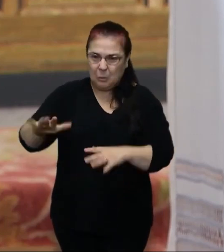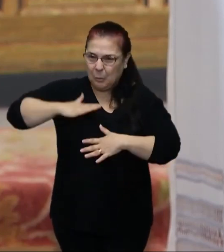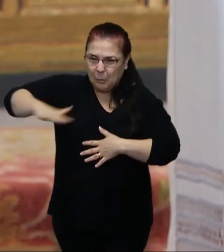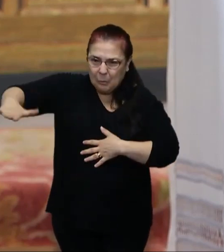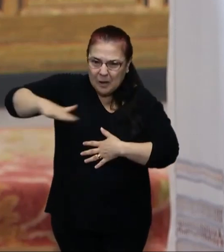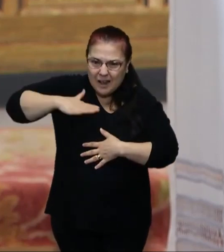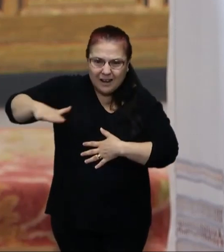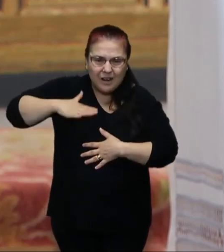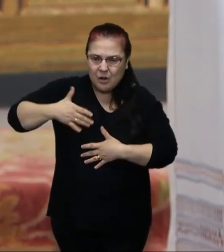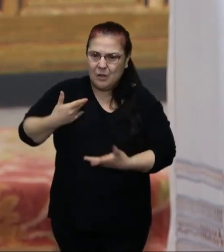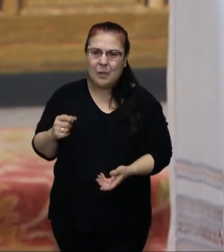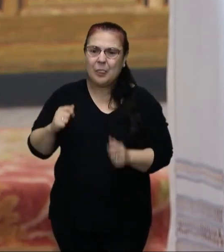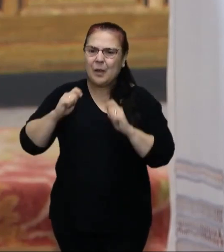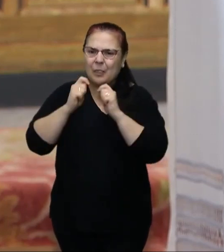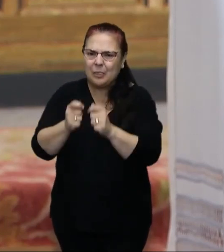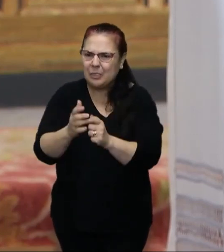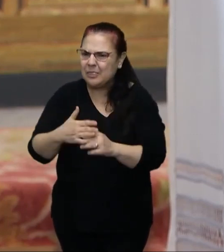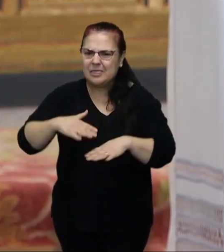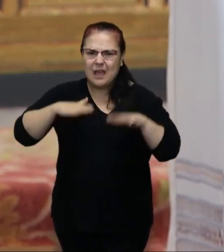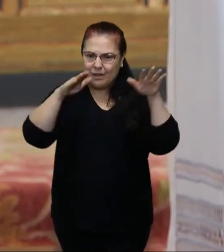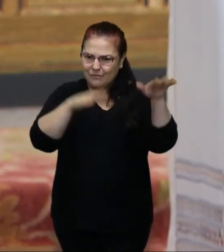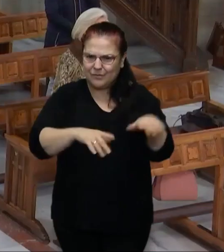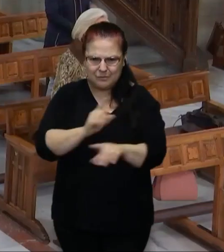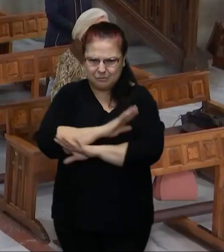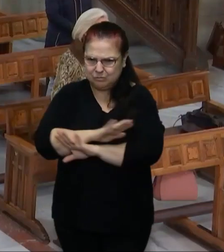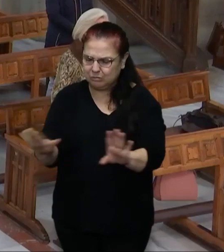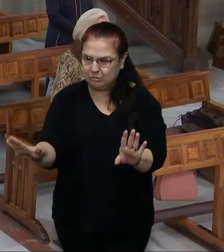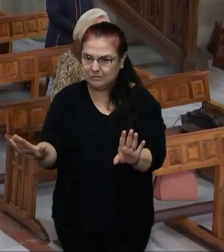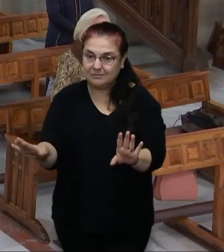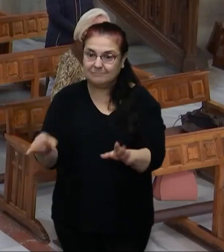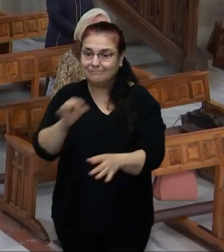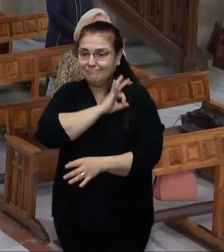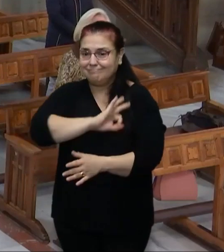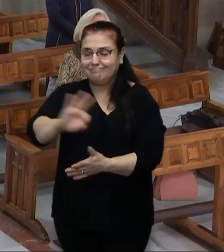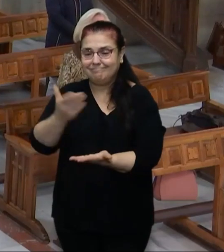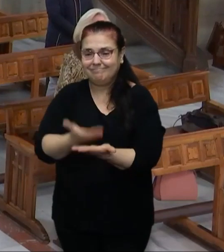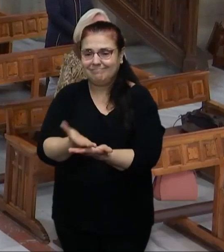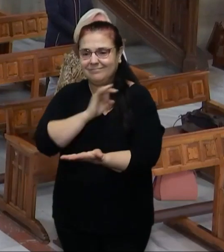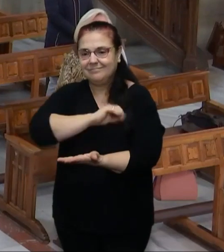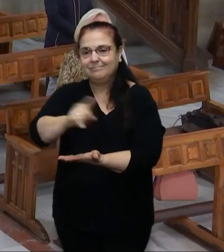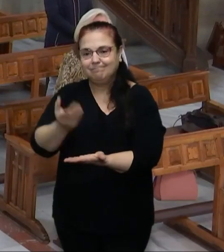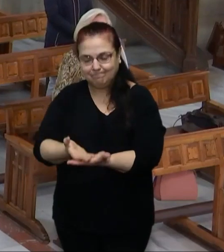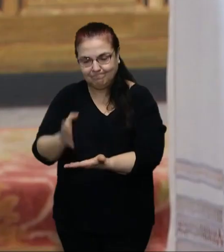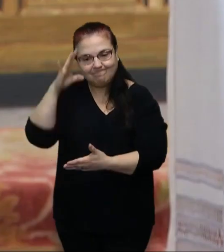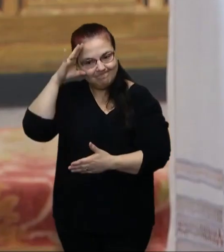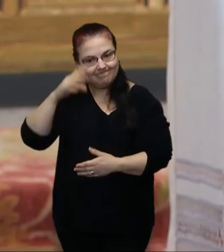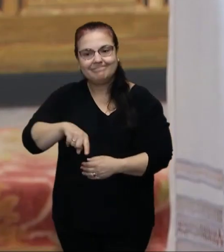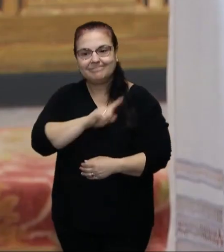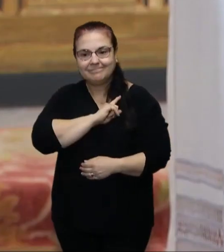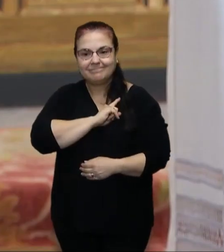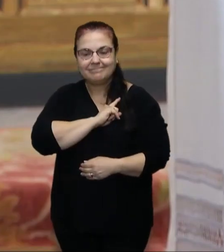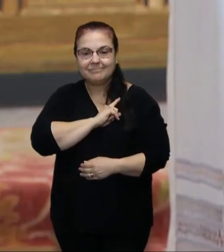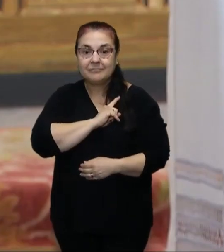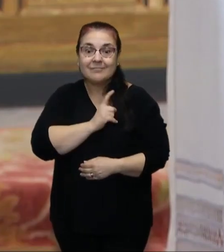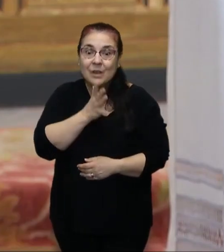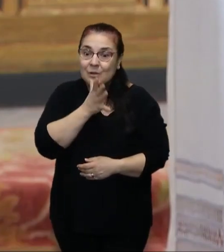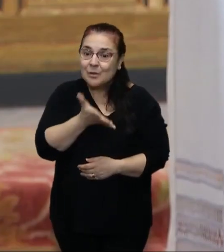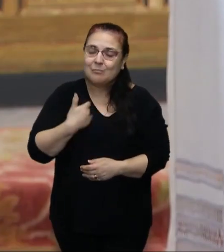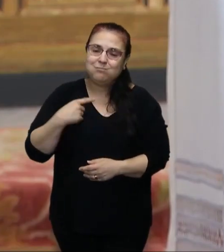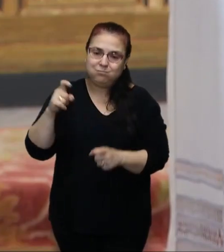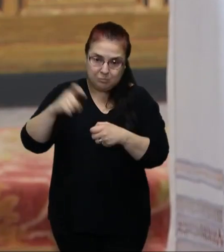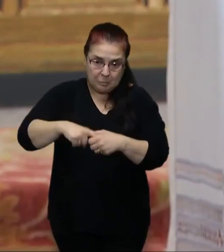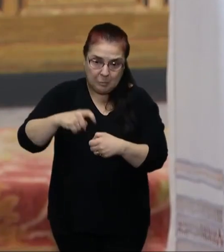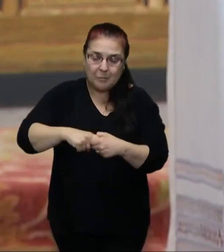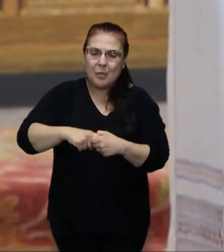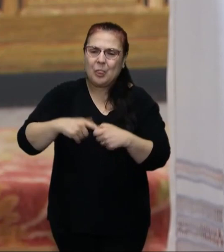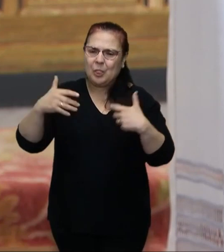fin y originan infidelidad, roguemos al Señor. Te rogamos, óyenos. Por los que participan